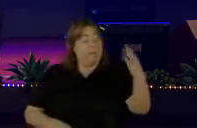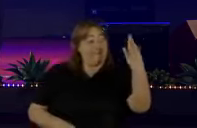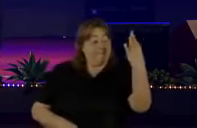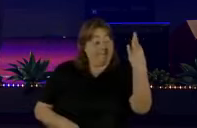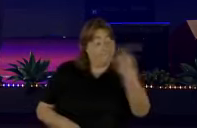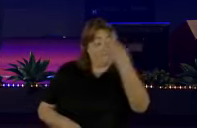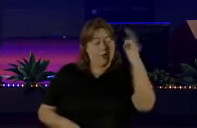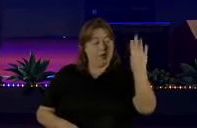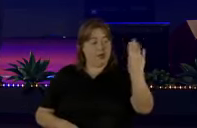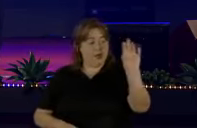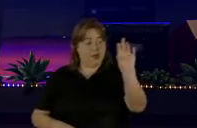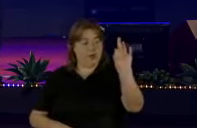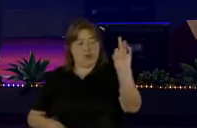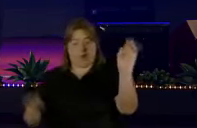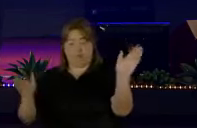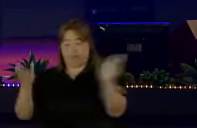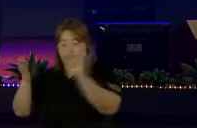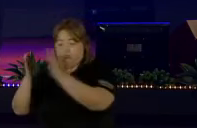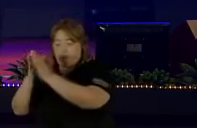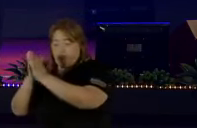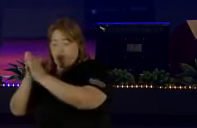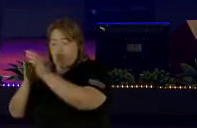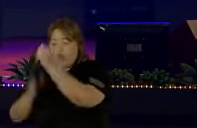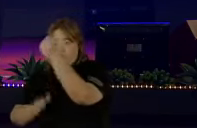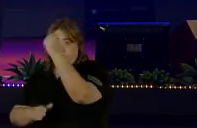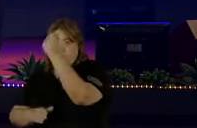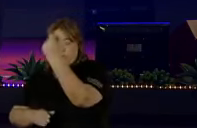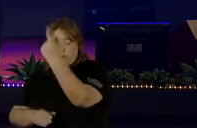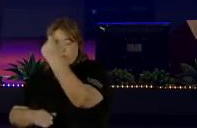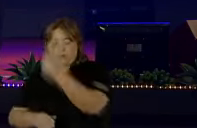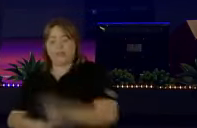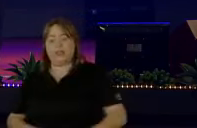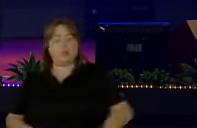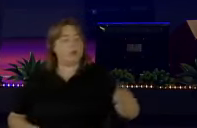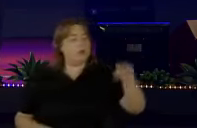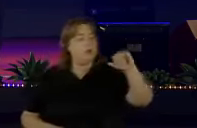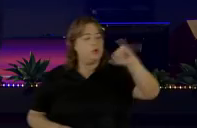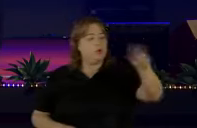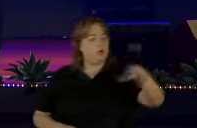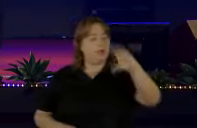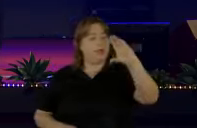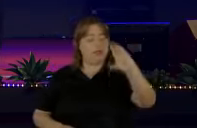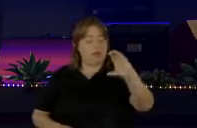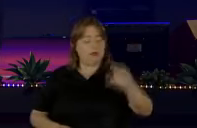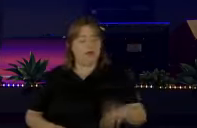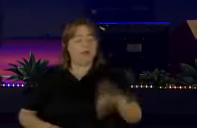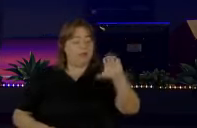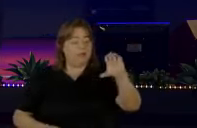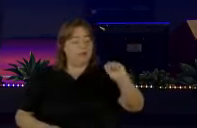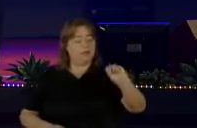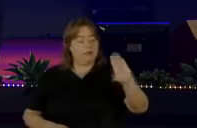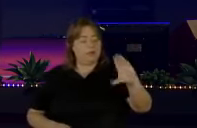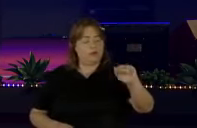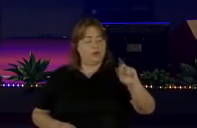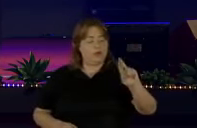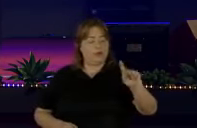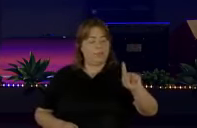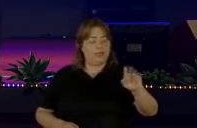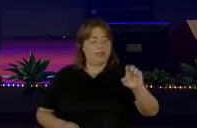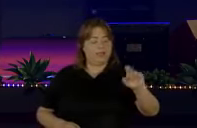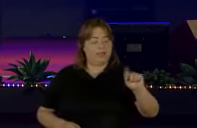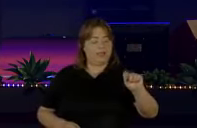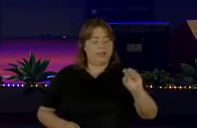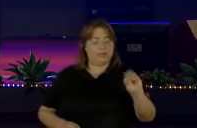10, domingo 11. Vamos a tener al pastor Juan Carlos Harrigan, al pastor David Scarpeta, al salmista Lenny Salcedo,